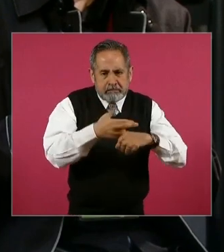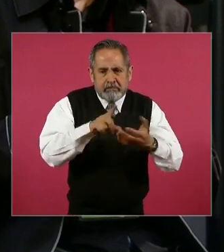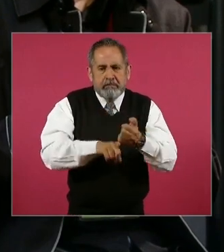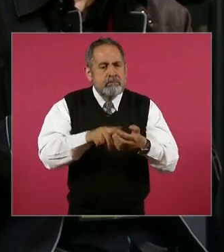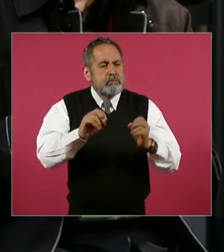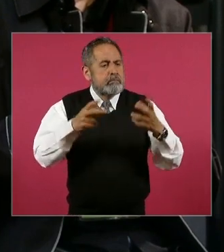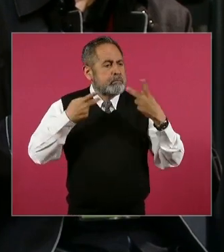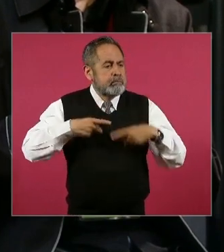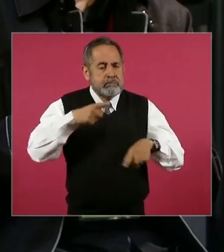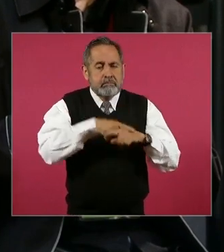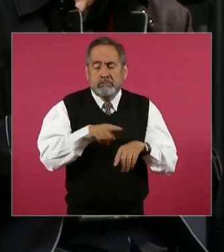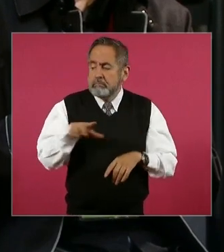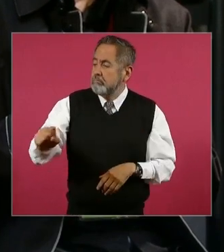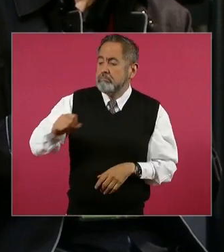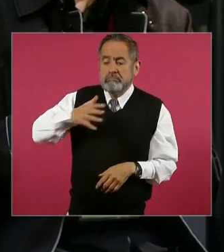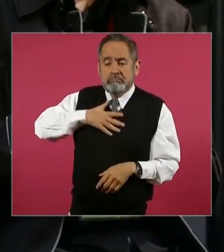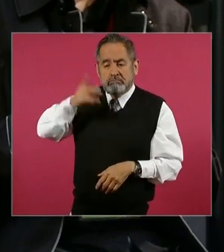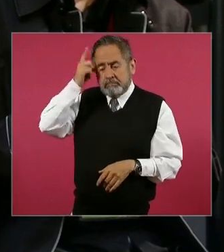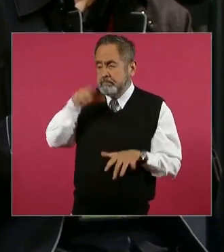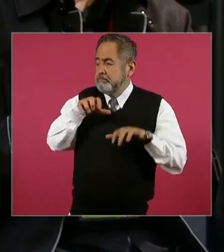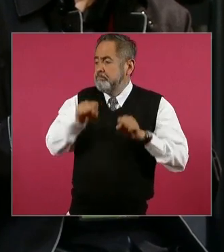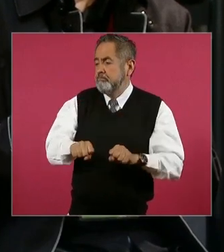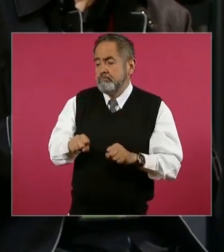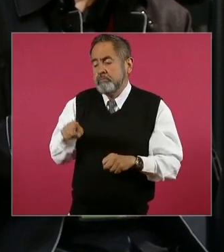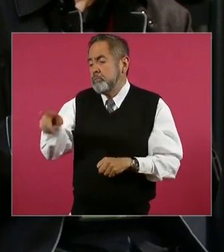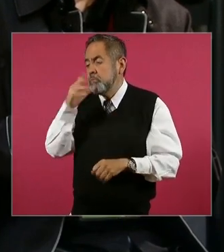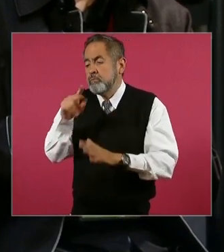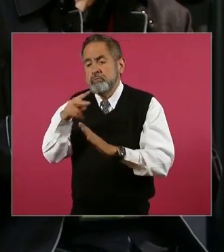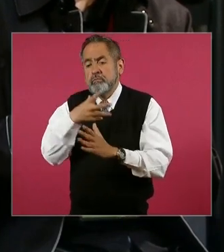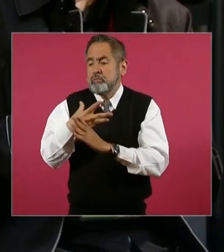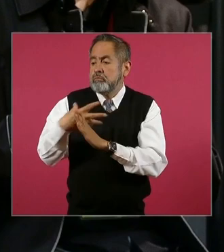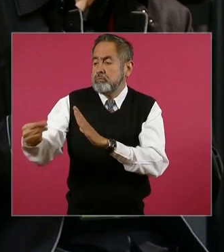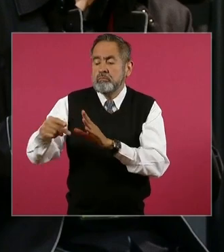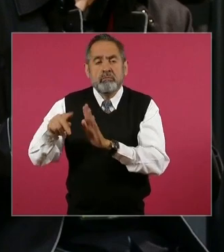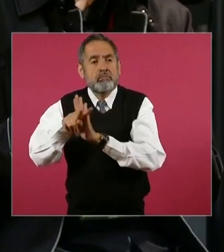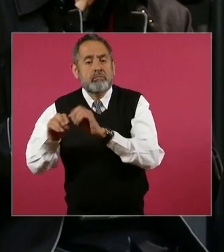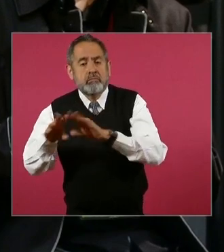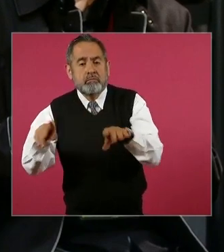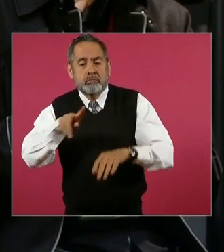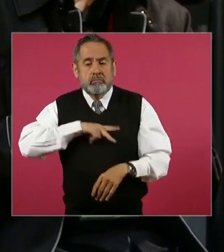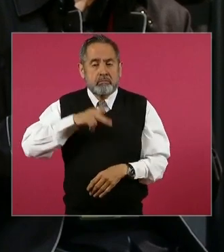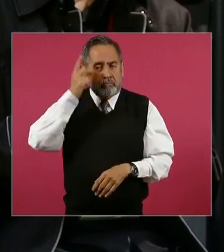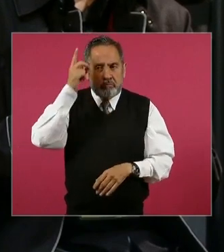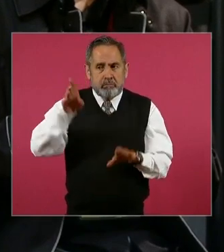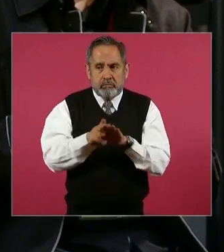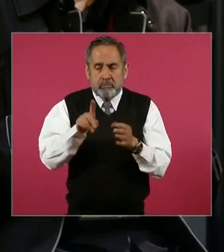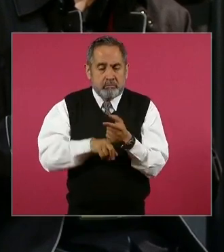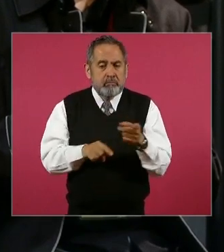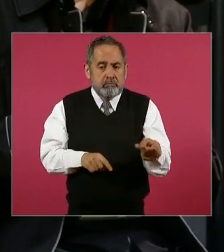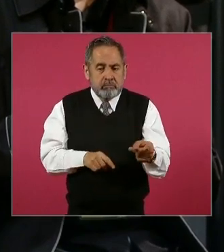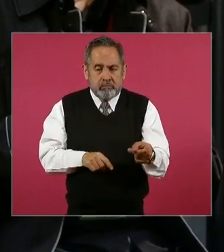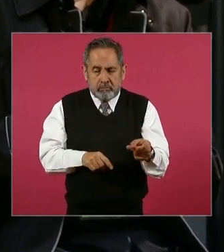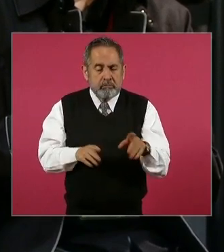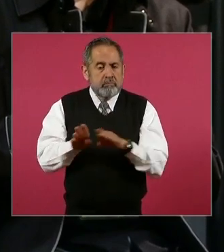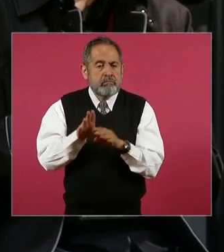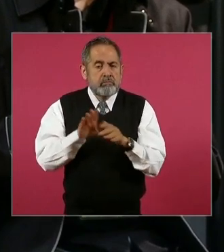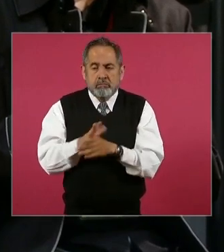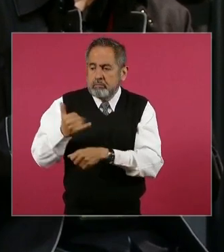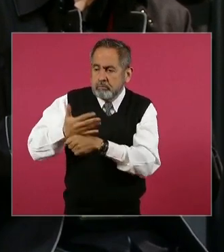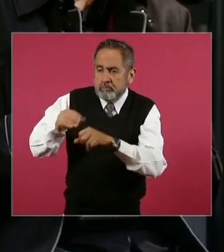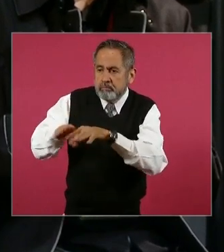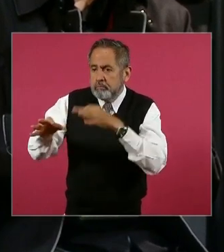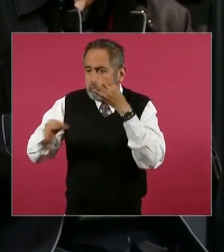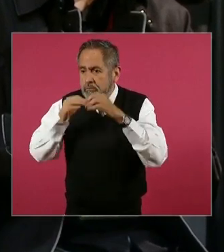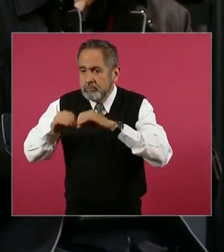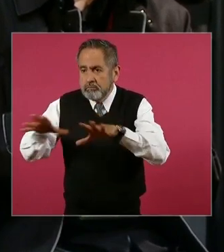personas reclaman eh Como propios diversos materiales para entorpecer la actividad